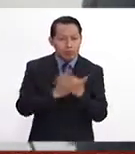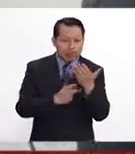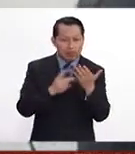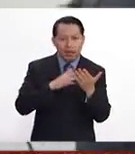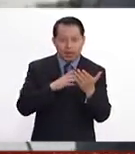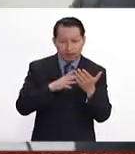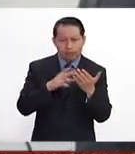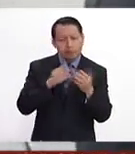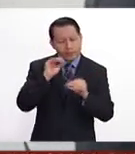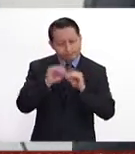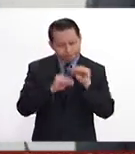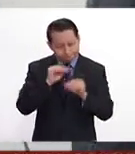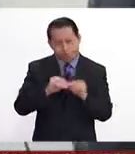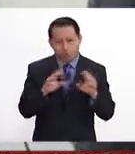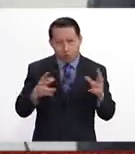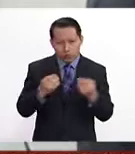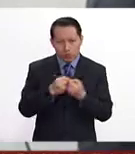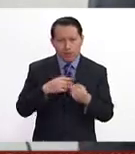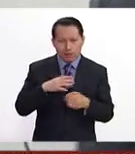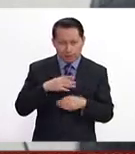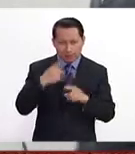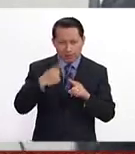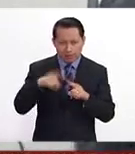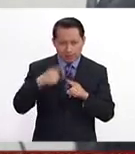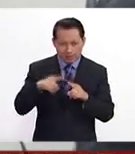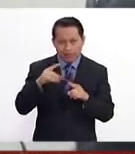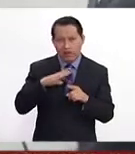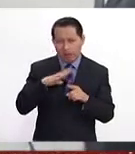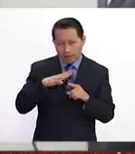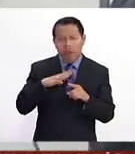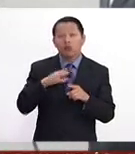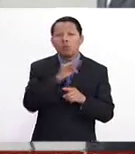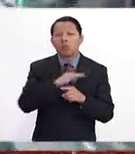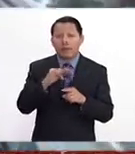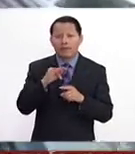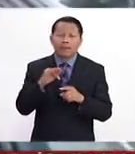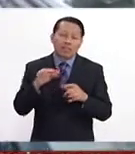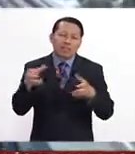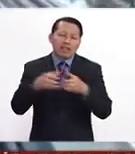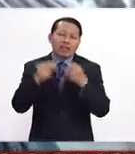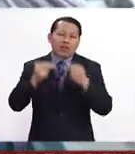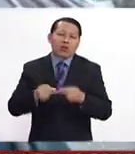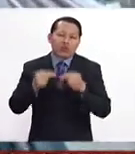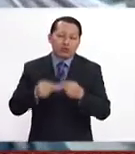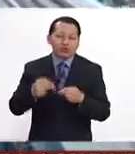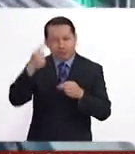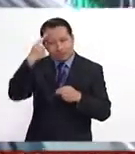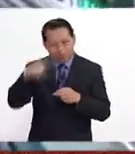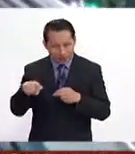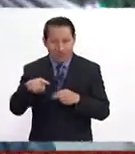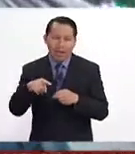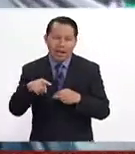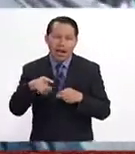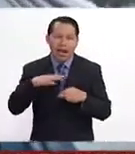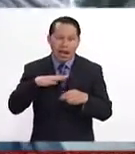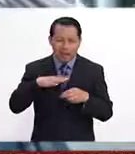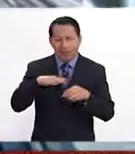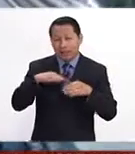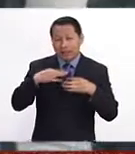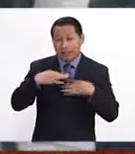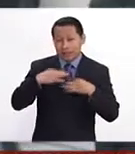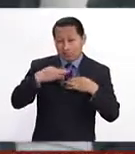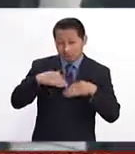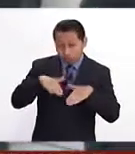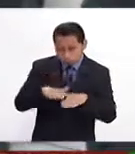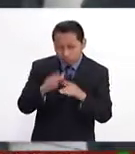hemos desarrollado conjuntamente con las cámaras de la industria textil y de la confección y entonces pero nuestros alumnos desde a partir del tercer